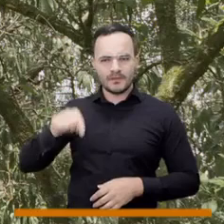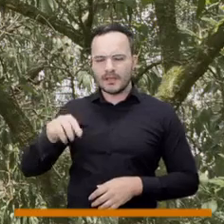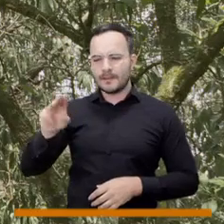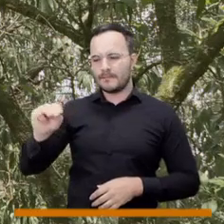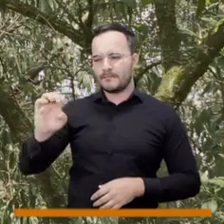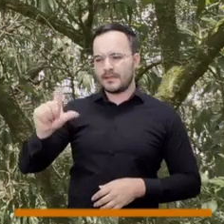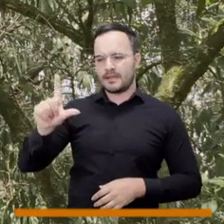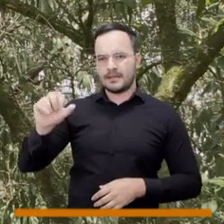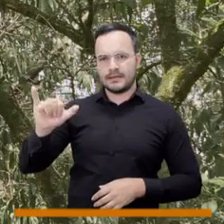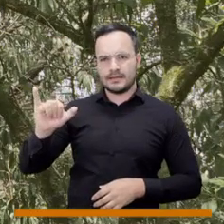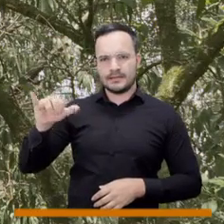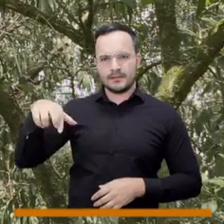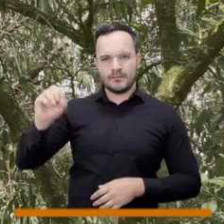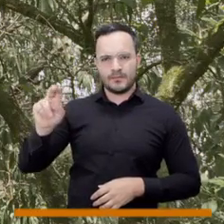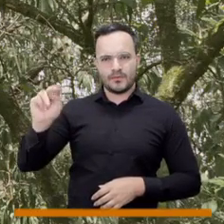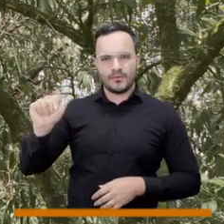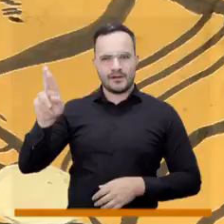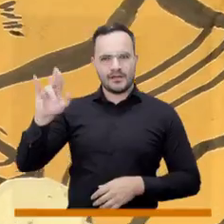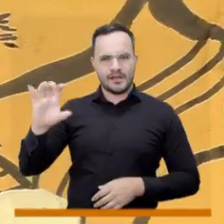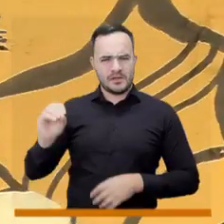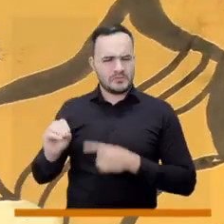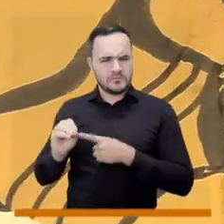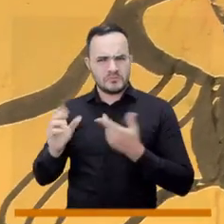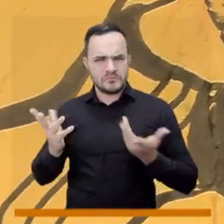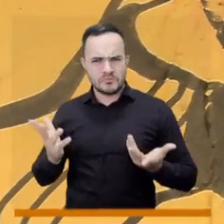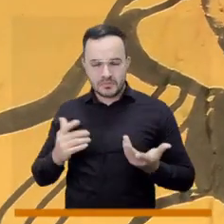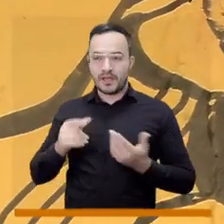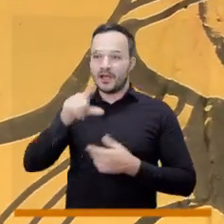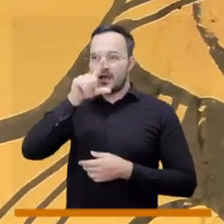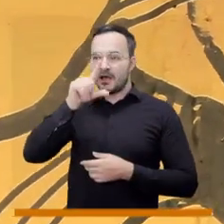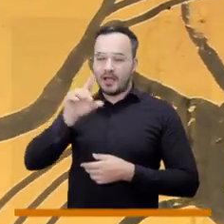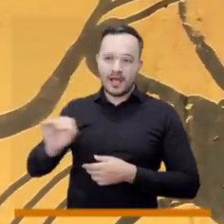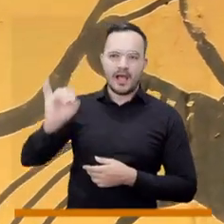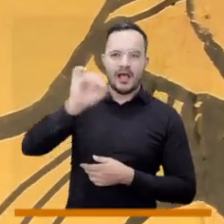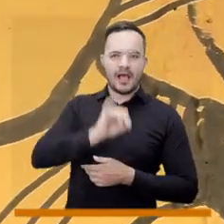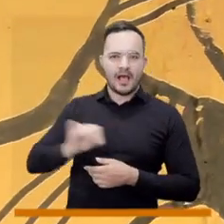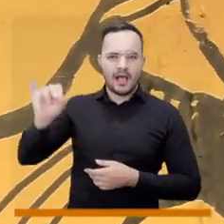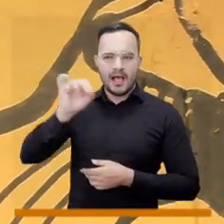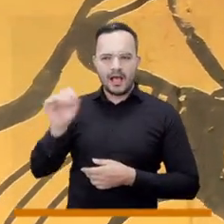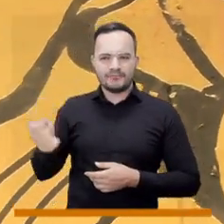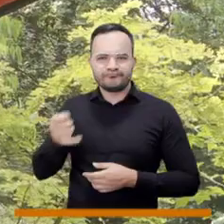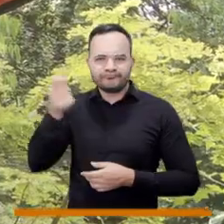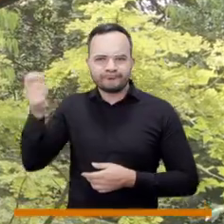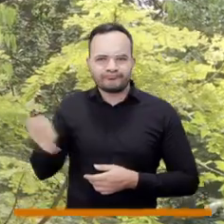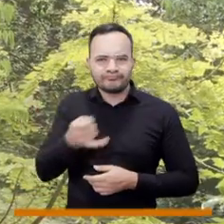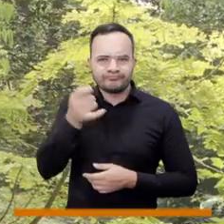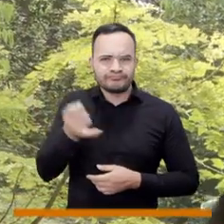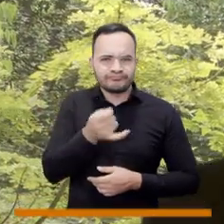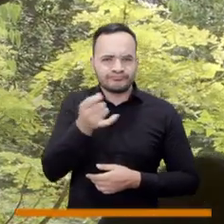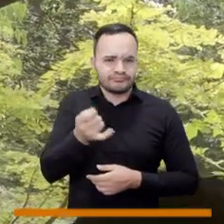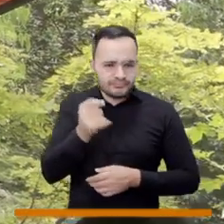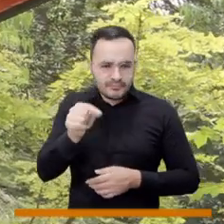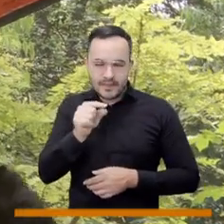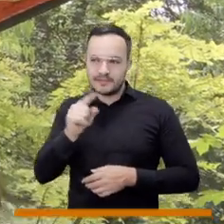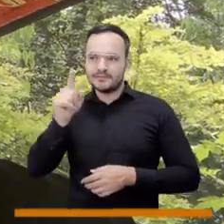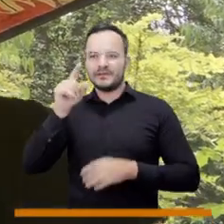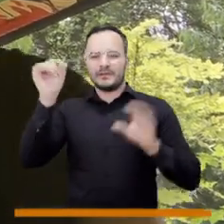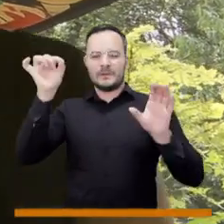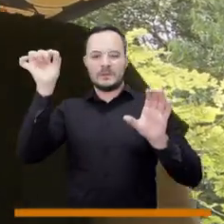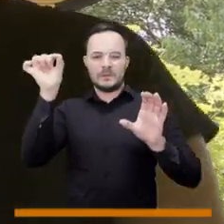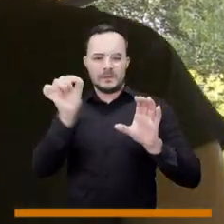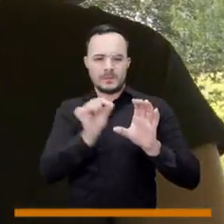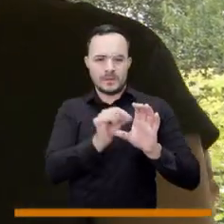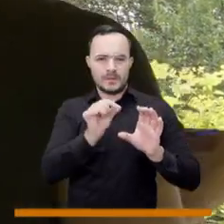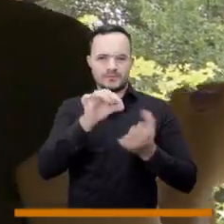un meliponario donde pueden aprender muchísimo de las abejitas que son unos polinizadores de mucho